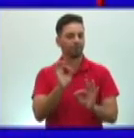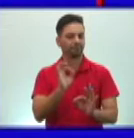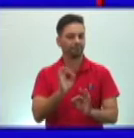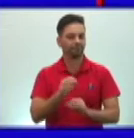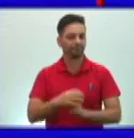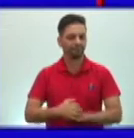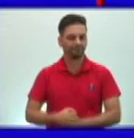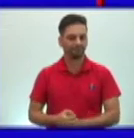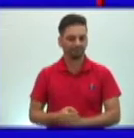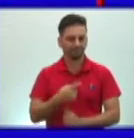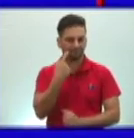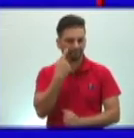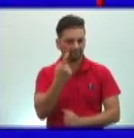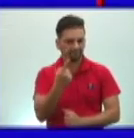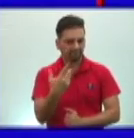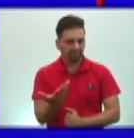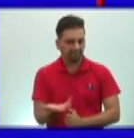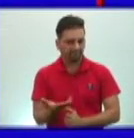¿Qué vemos?